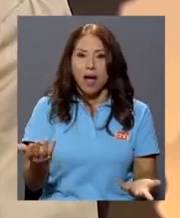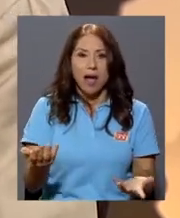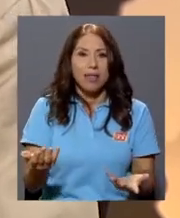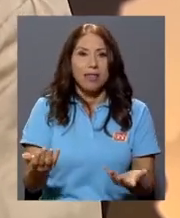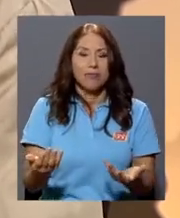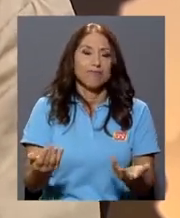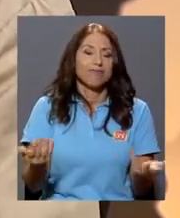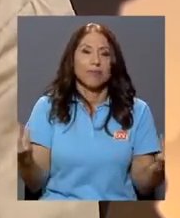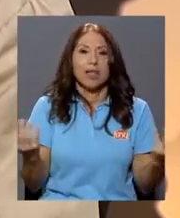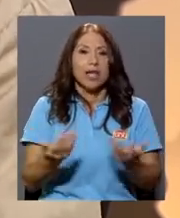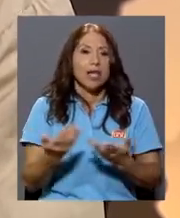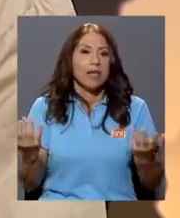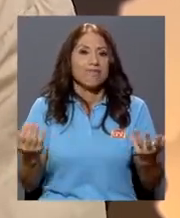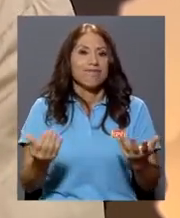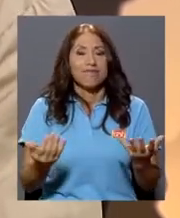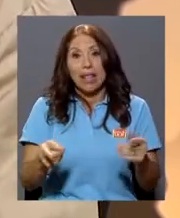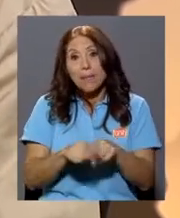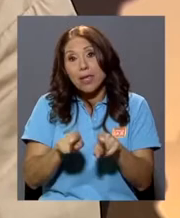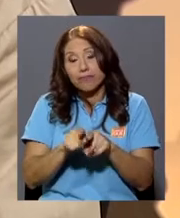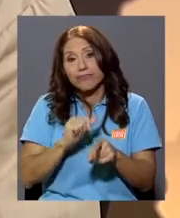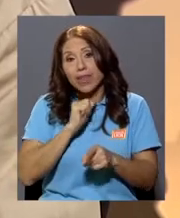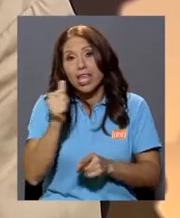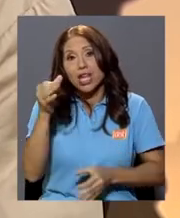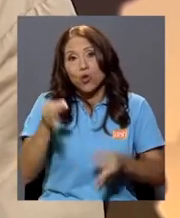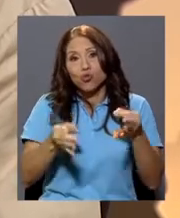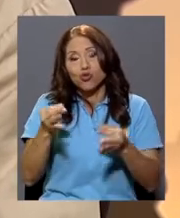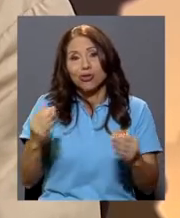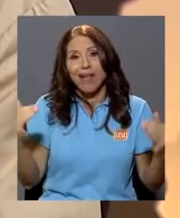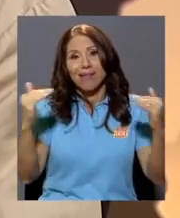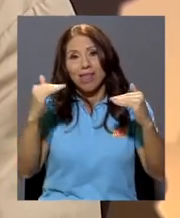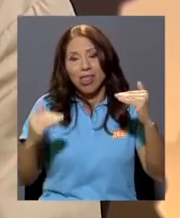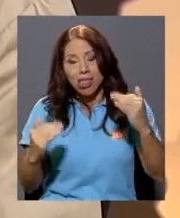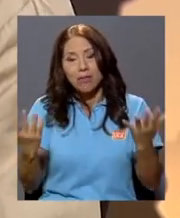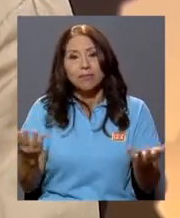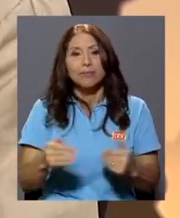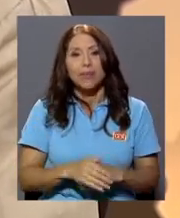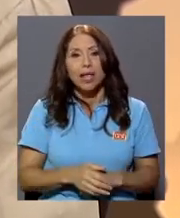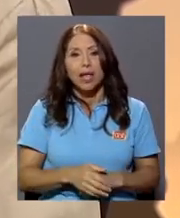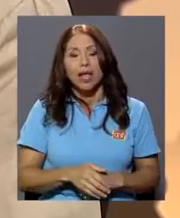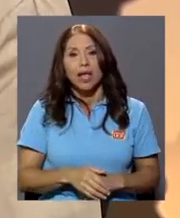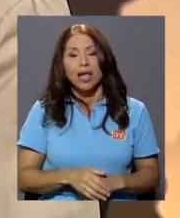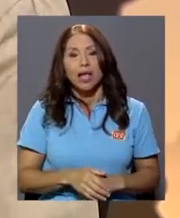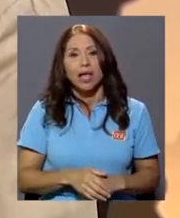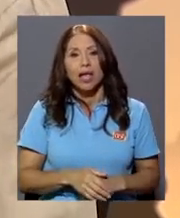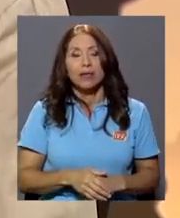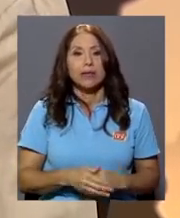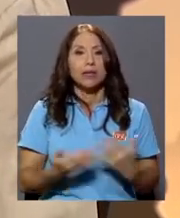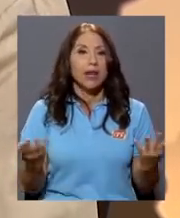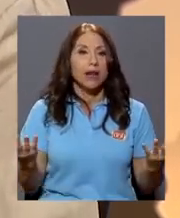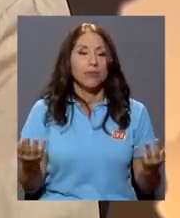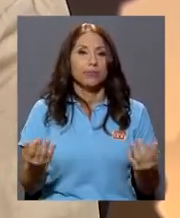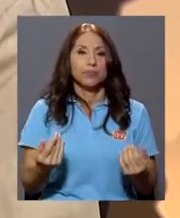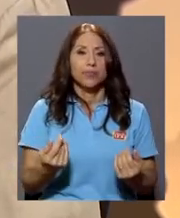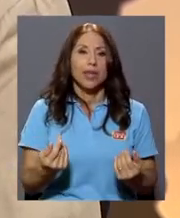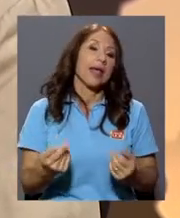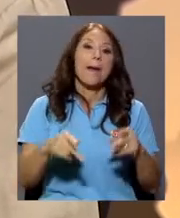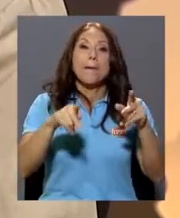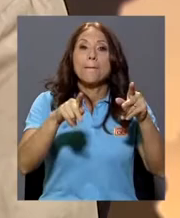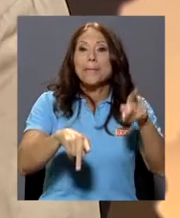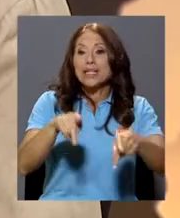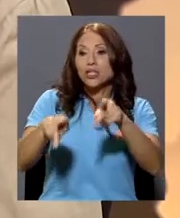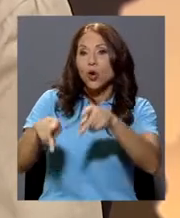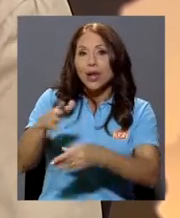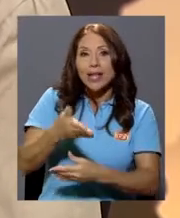incorrecta y por no decir injusta en innumerables ocasiones. Claro, digamos, las